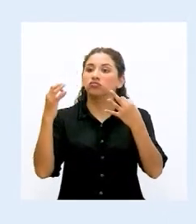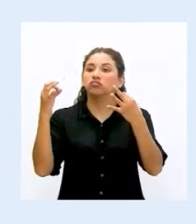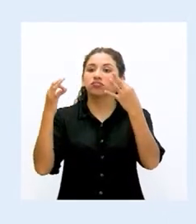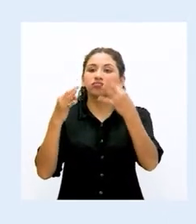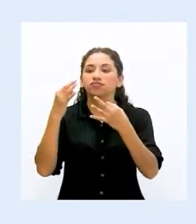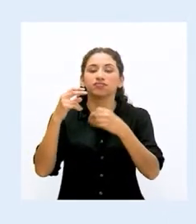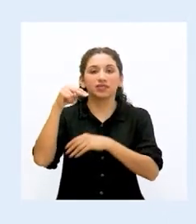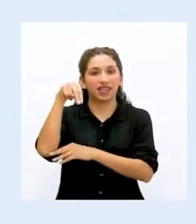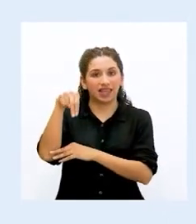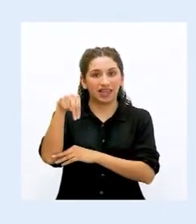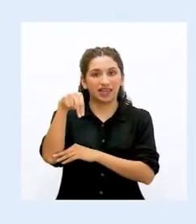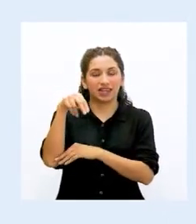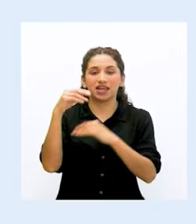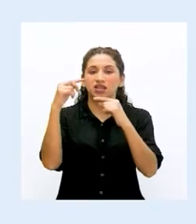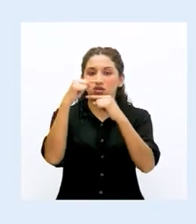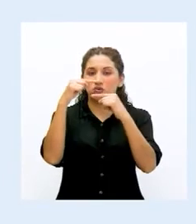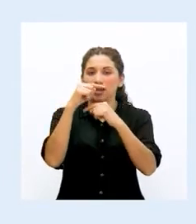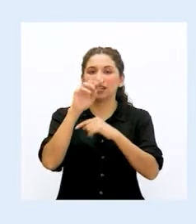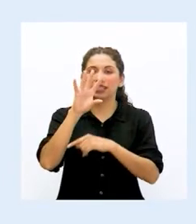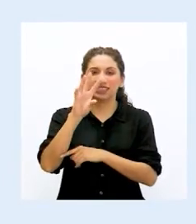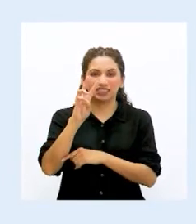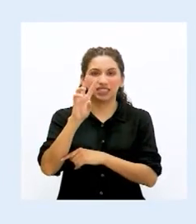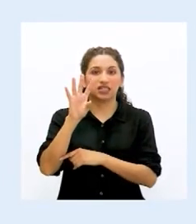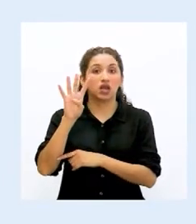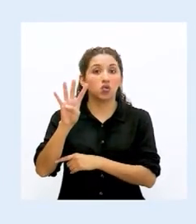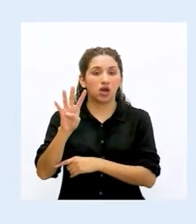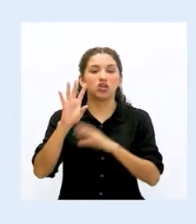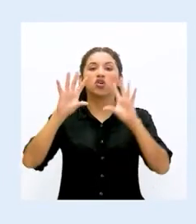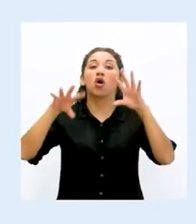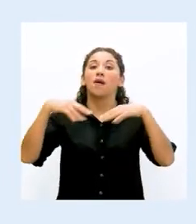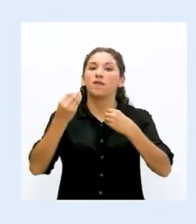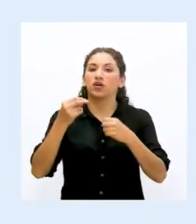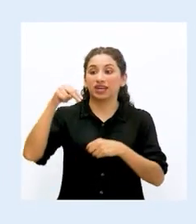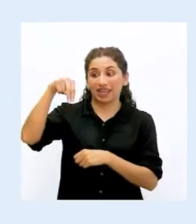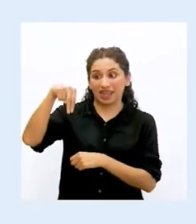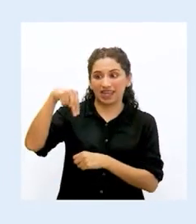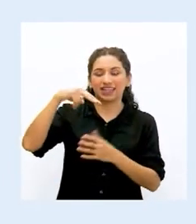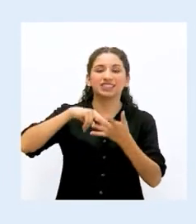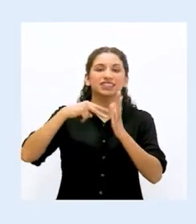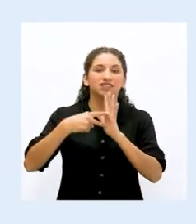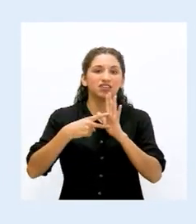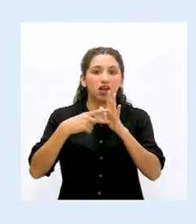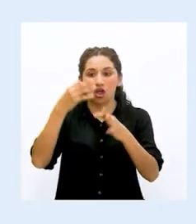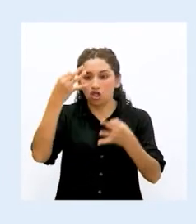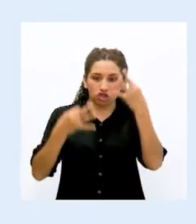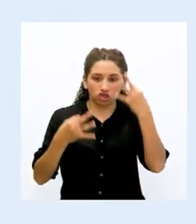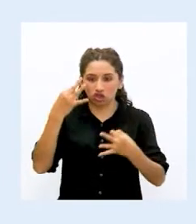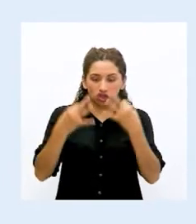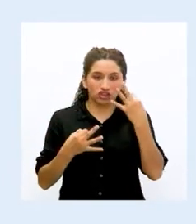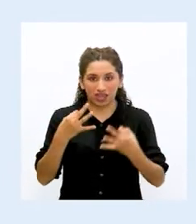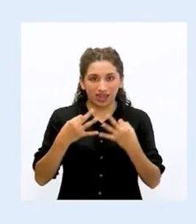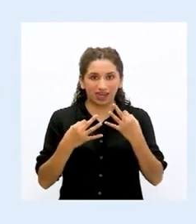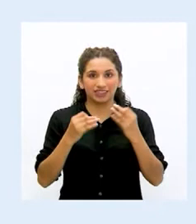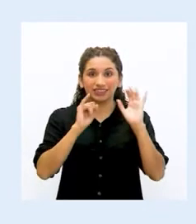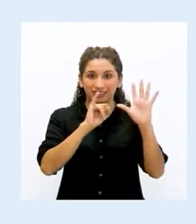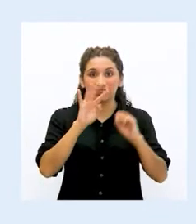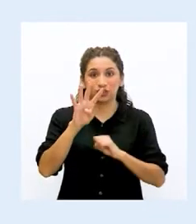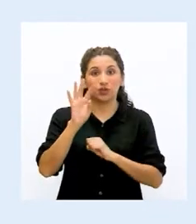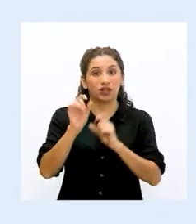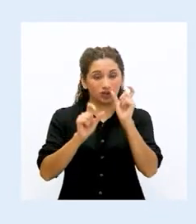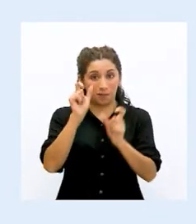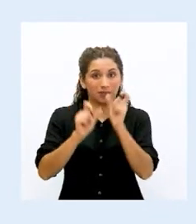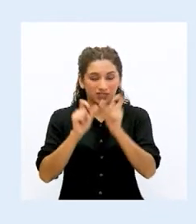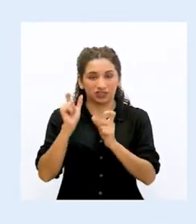n, igual a 64. Porque n es el total de las personas encuestadas y por lo tanto